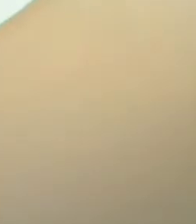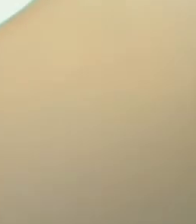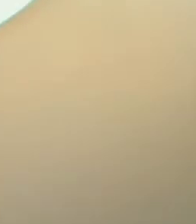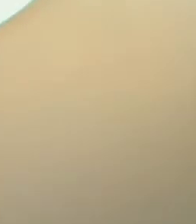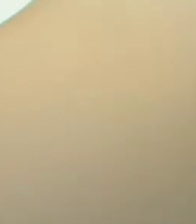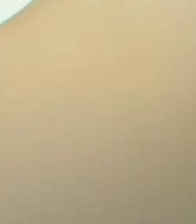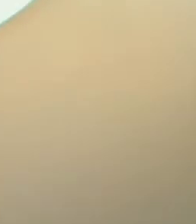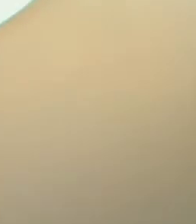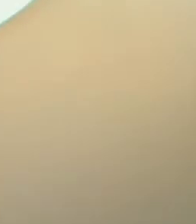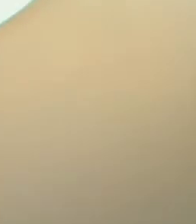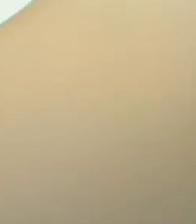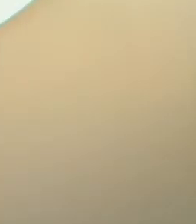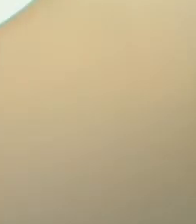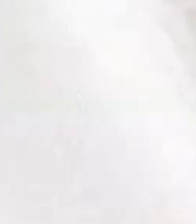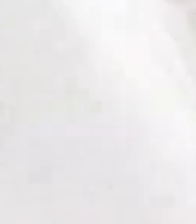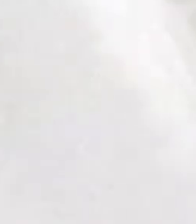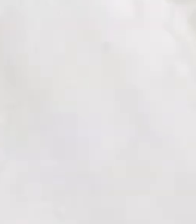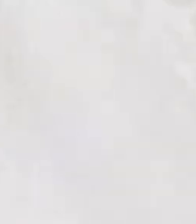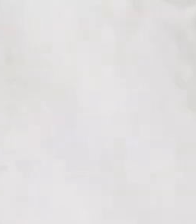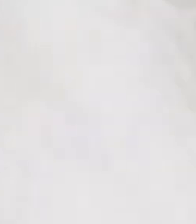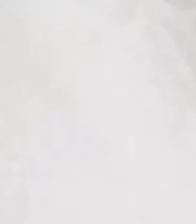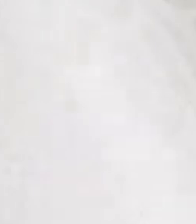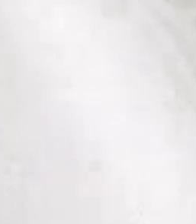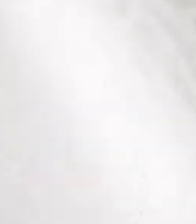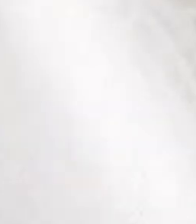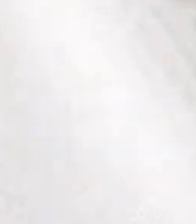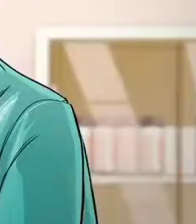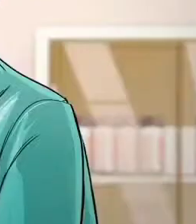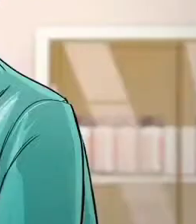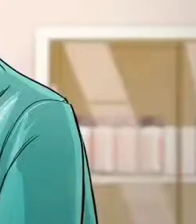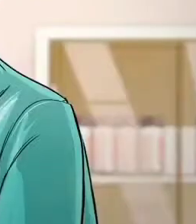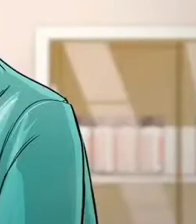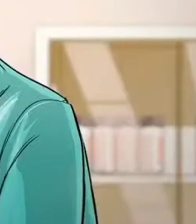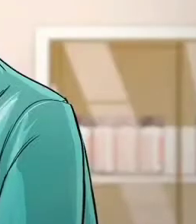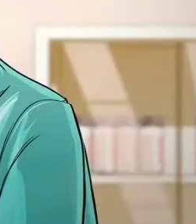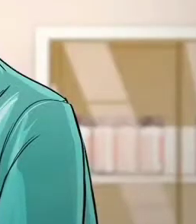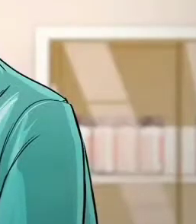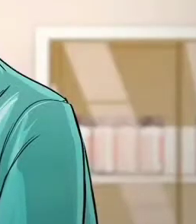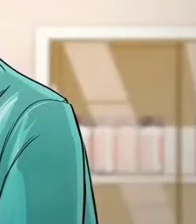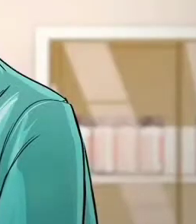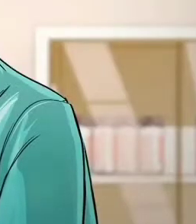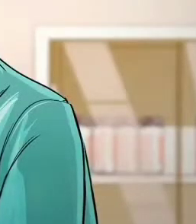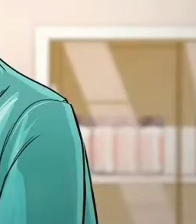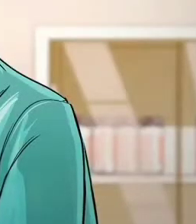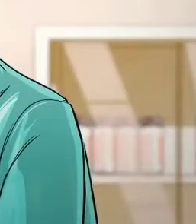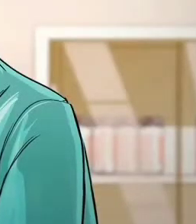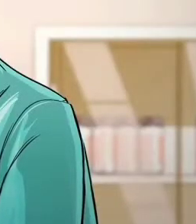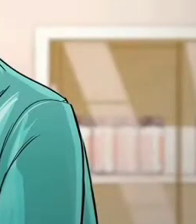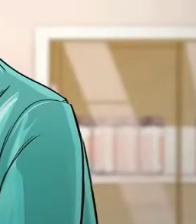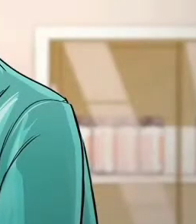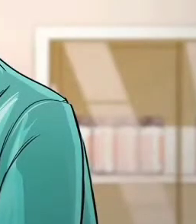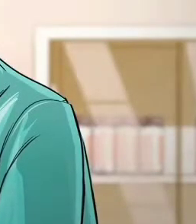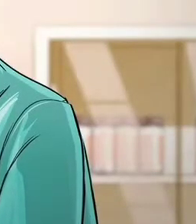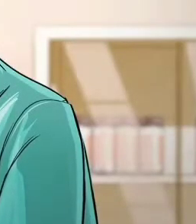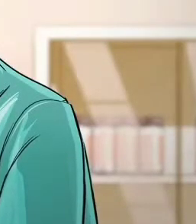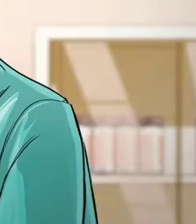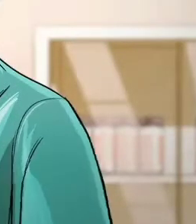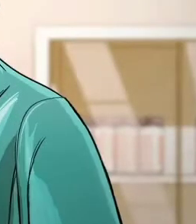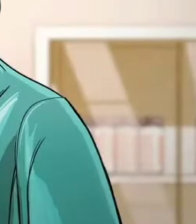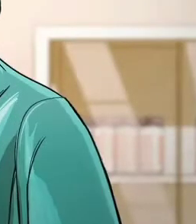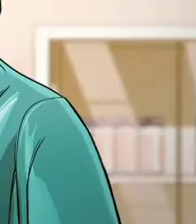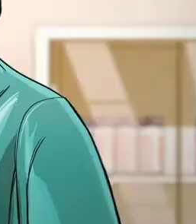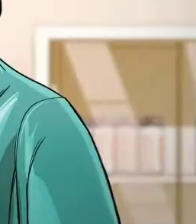todos. Vacúnate y no bajes la guardia. Secretaría de Salud. En México, la vacuna contra la COVID-19 es